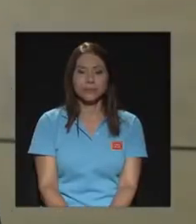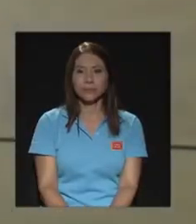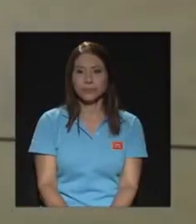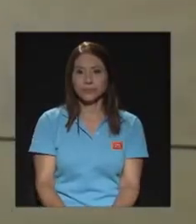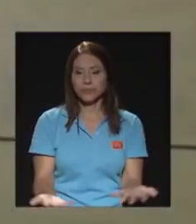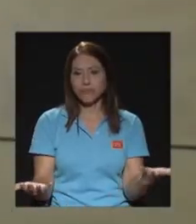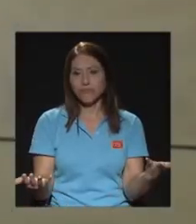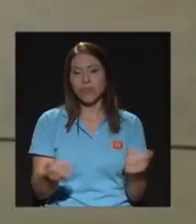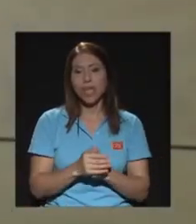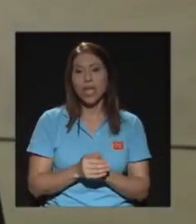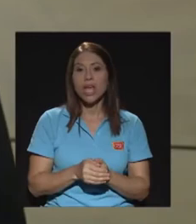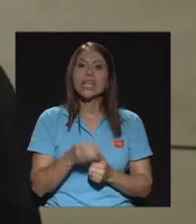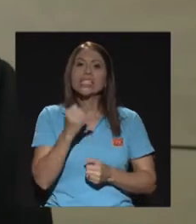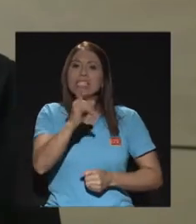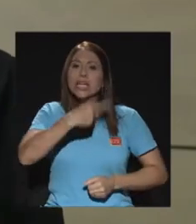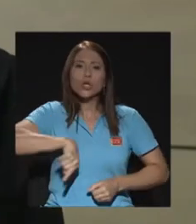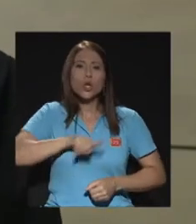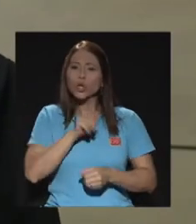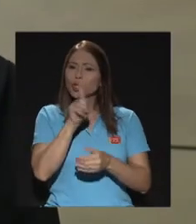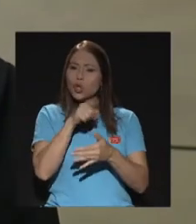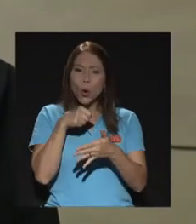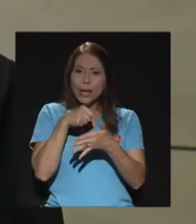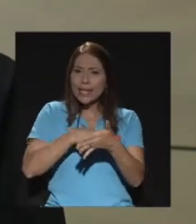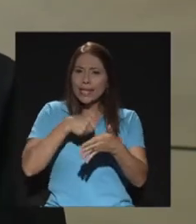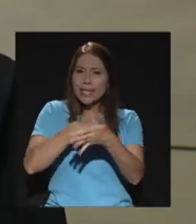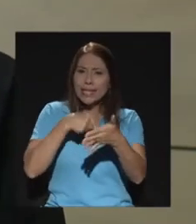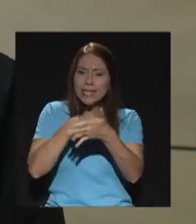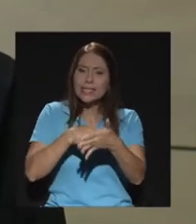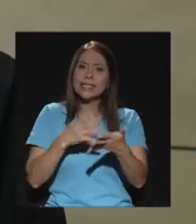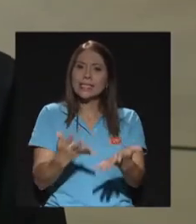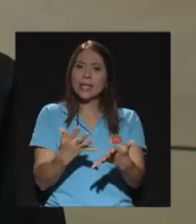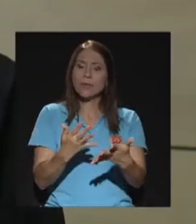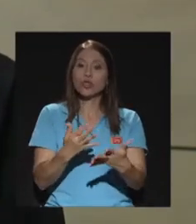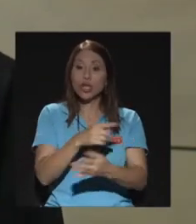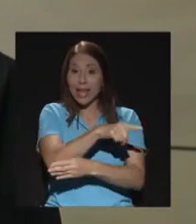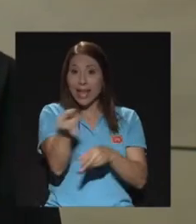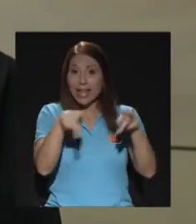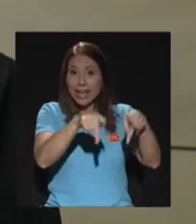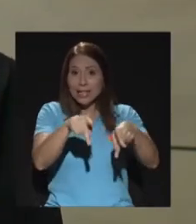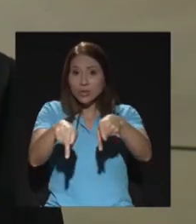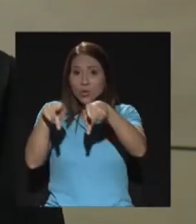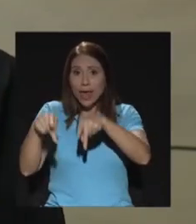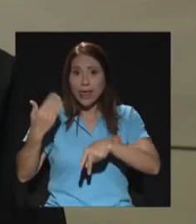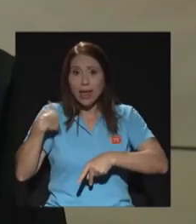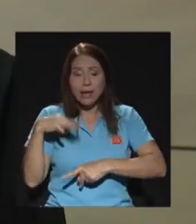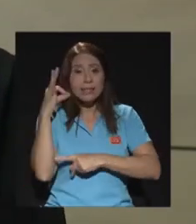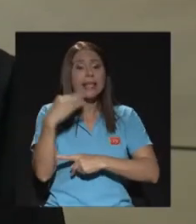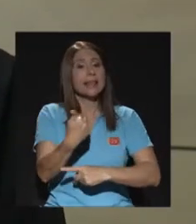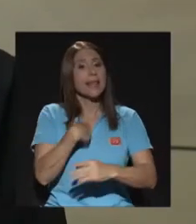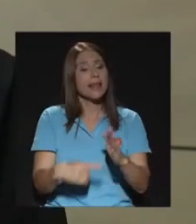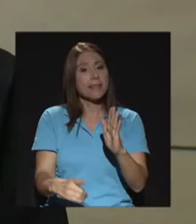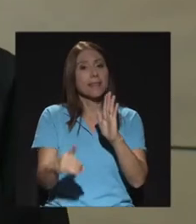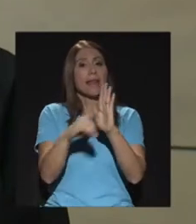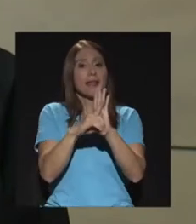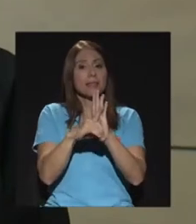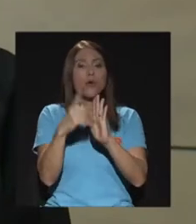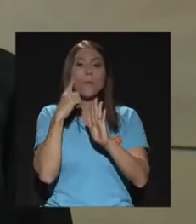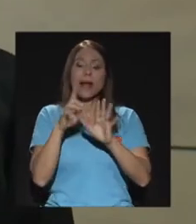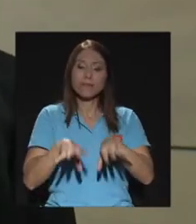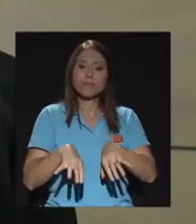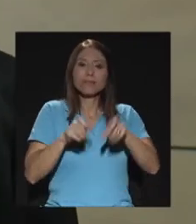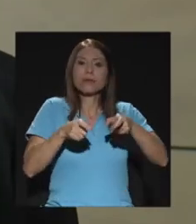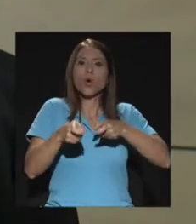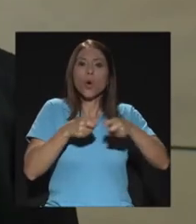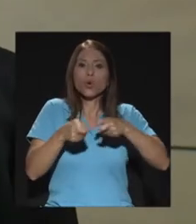Que si no insistimos en el derecho que tienen las ciudadanías y los ciudadanos de ejercer control sobre